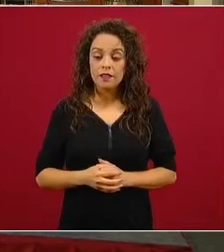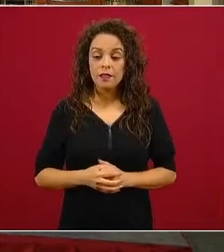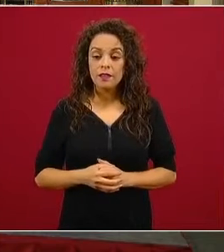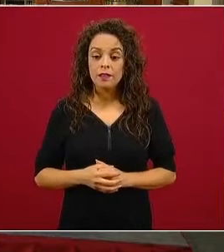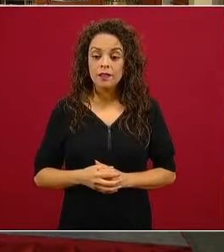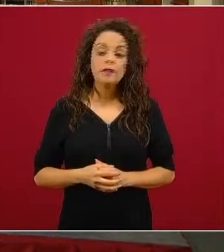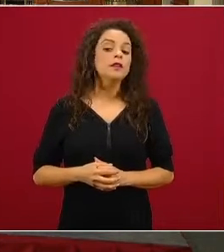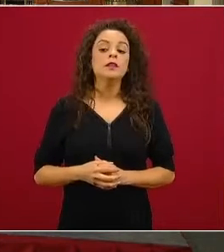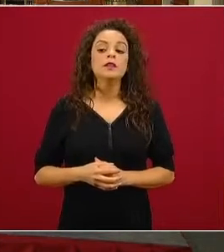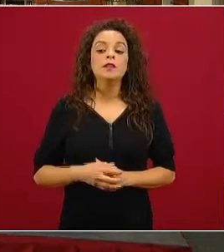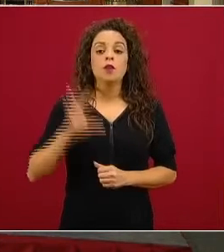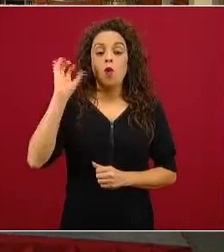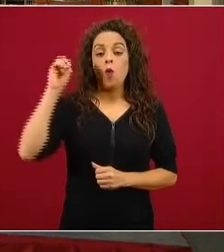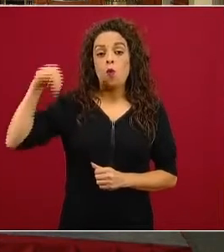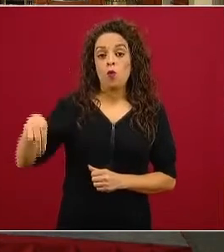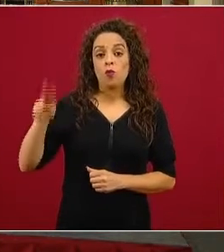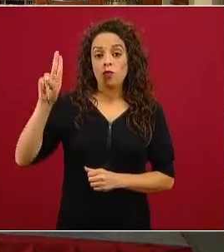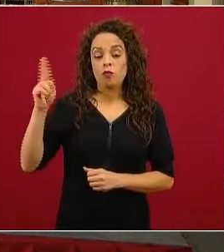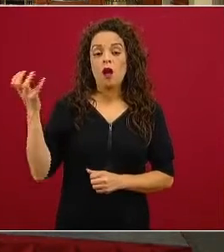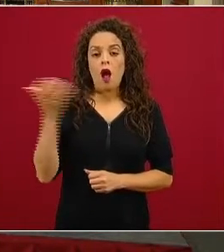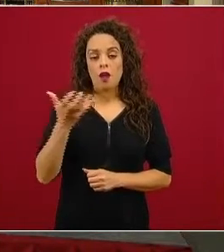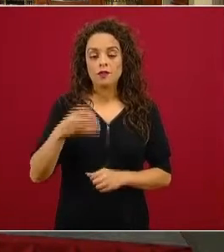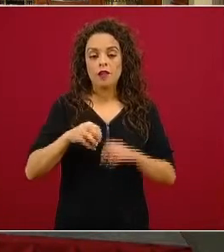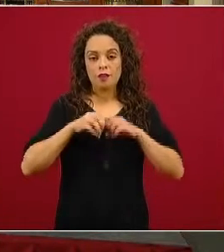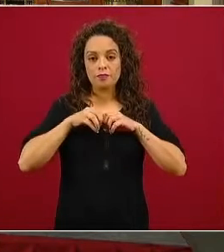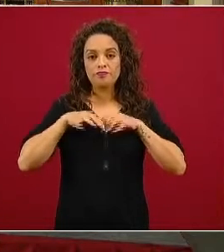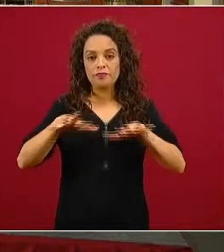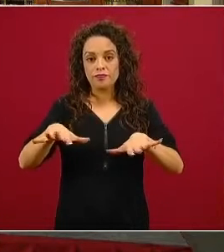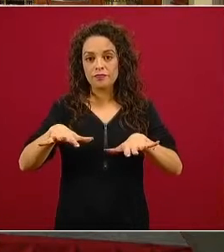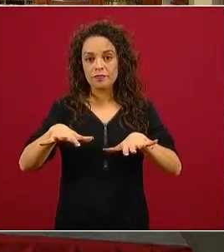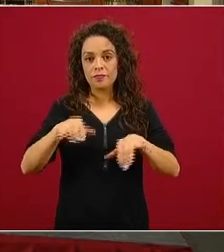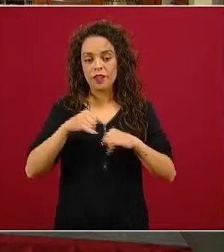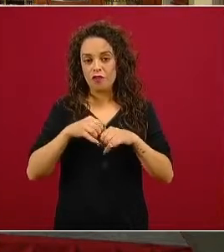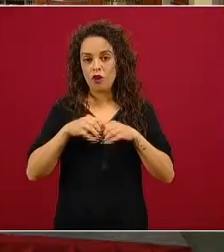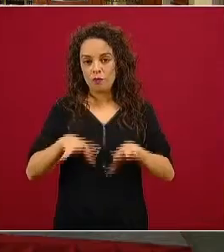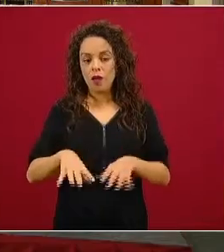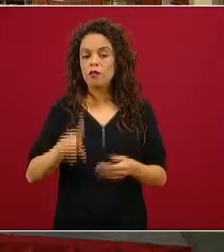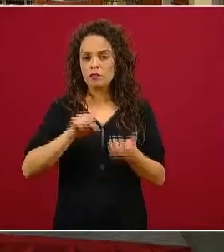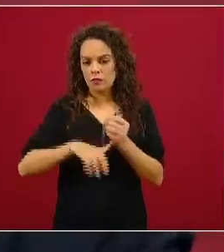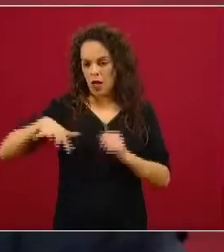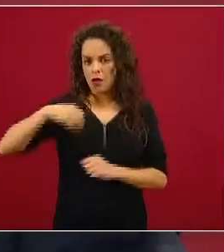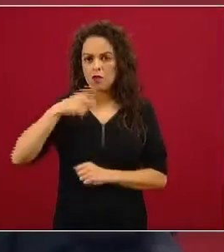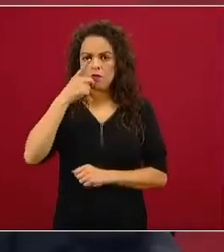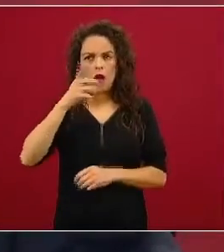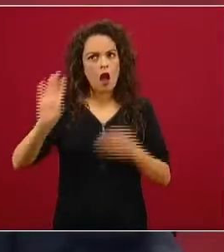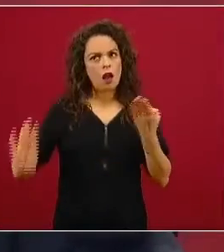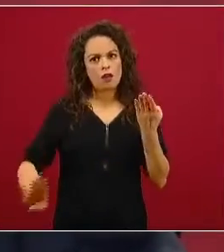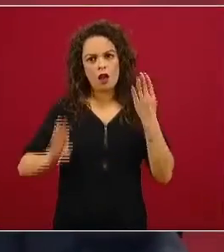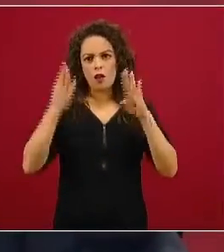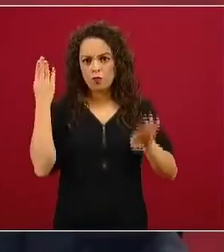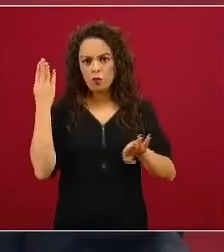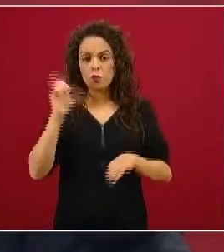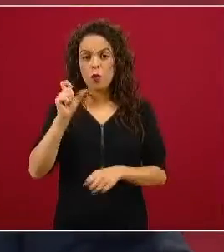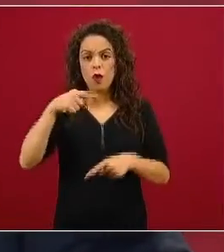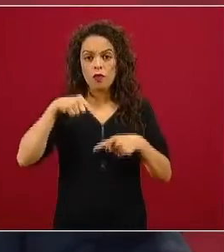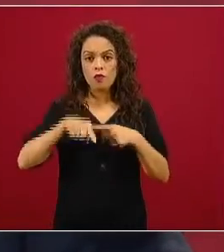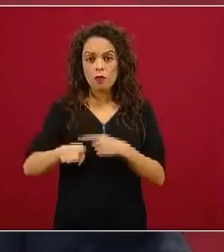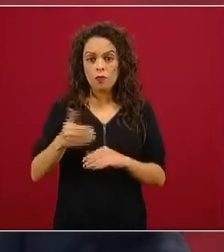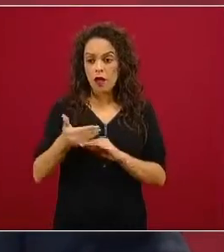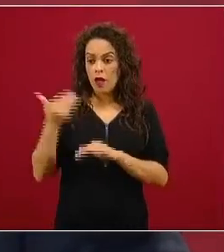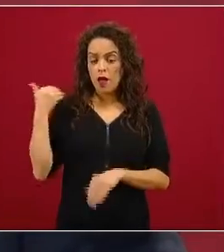hemos visto también ya campañas que están empezando de desinformación, de cuidado, las vacunas hacen mal, es